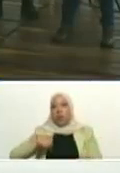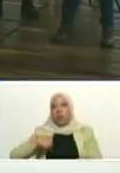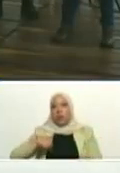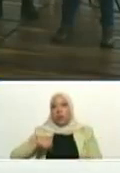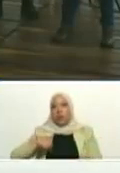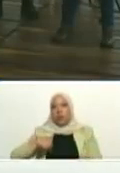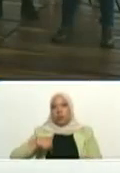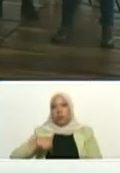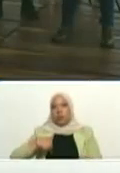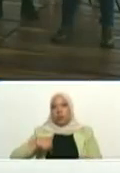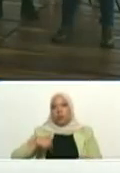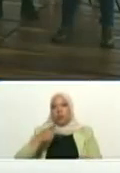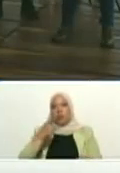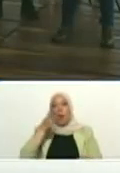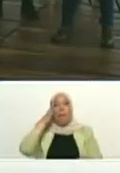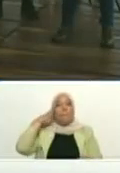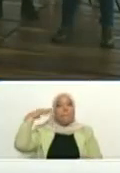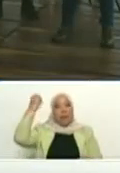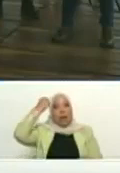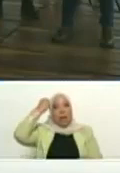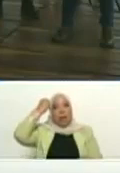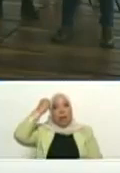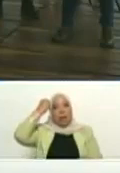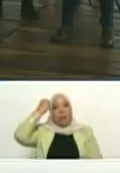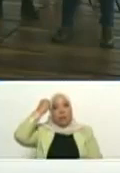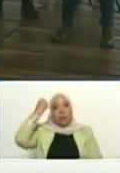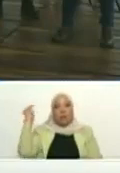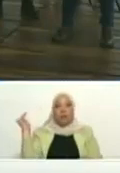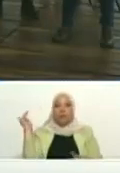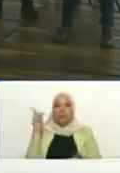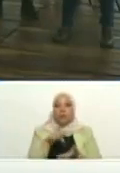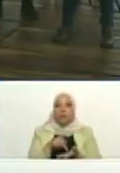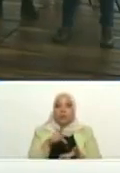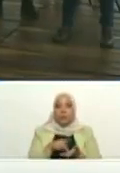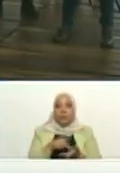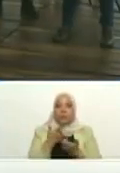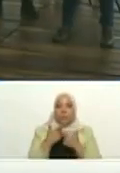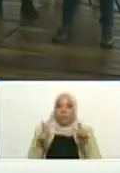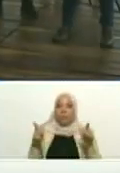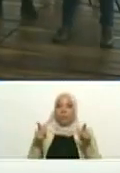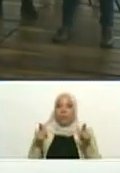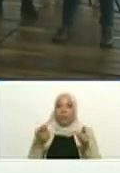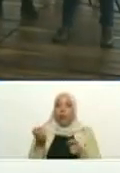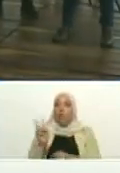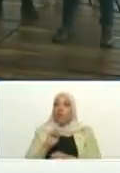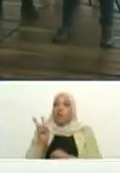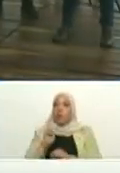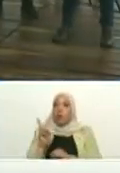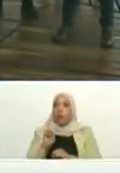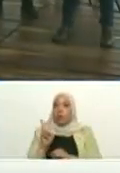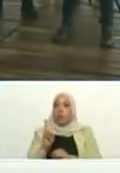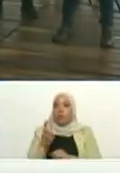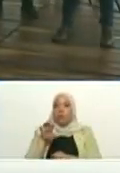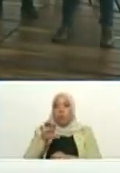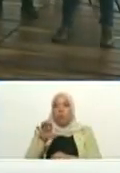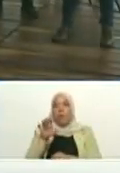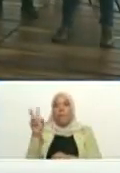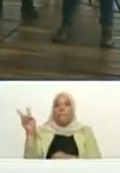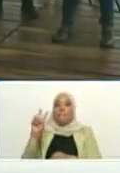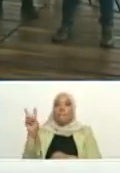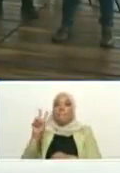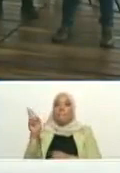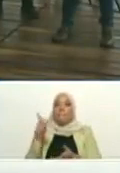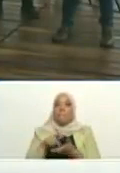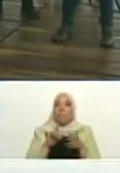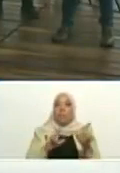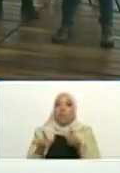gran generalísimo Francisco de Miranda vino a liberar la tierra venezolana, la patria venezolana. Ya está